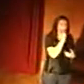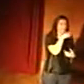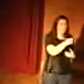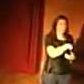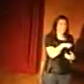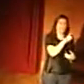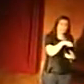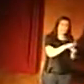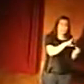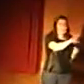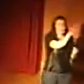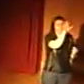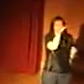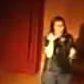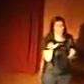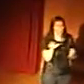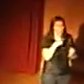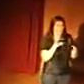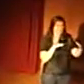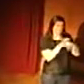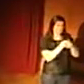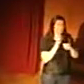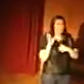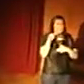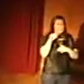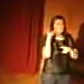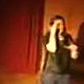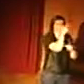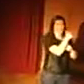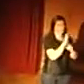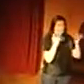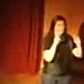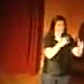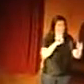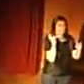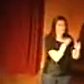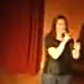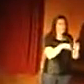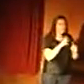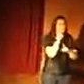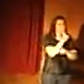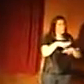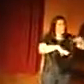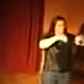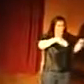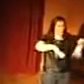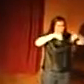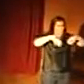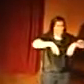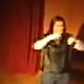toda Europa eh que tiene tiene que ver con el paisaje Pero dentro del paisaje con las vistas monumentales o visiones